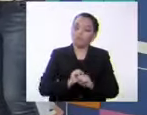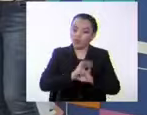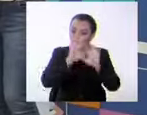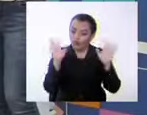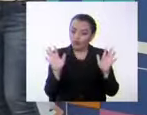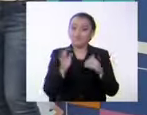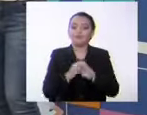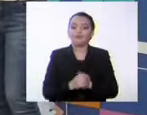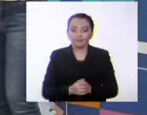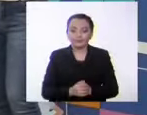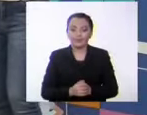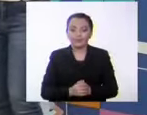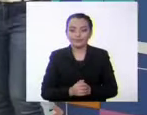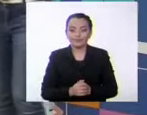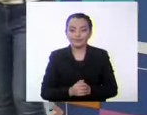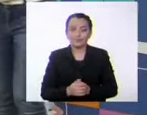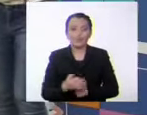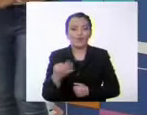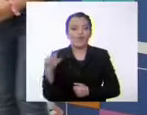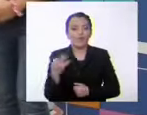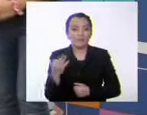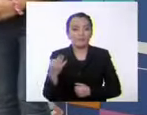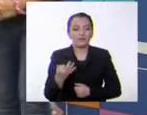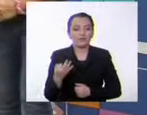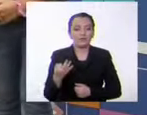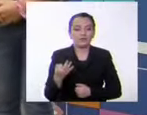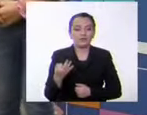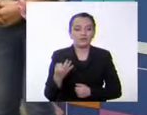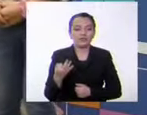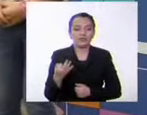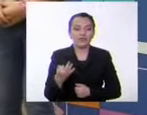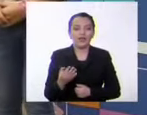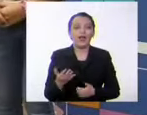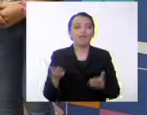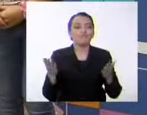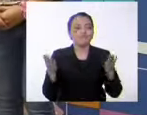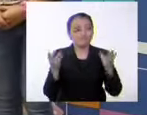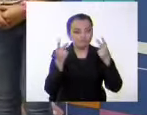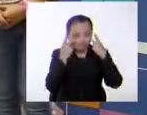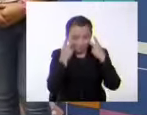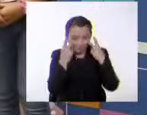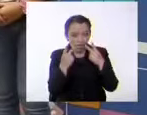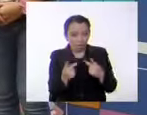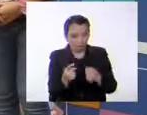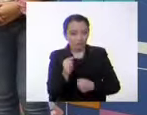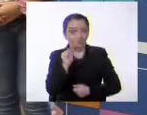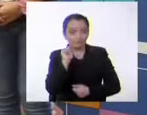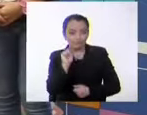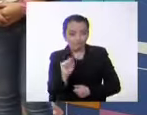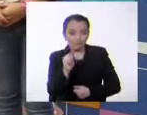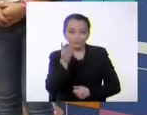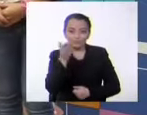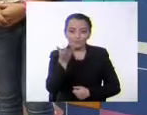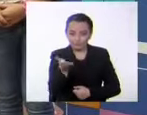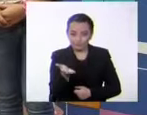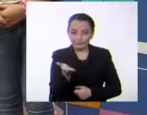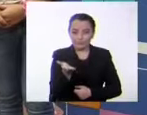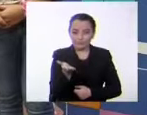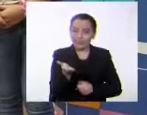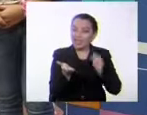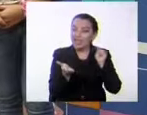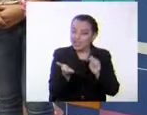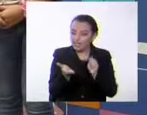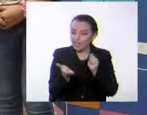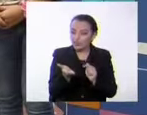en cuenta primero algo que ya hemos venido trabajando y que ya nuestros amiguitos y amiguitas creo que lo tienen en la cabeza y tiene que ver